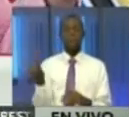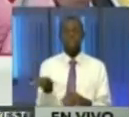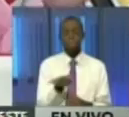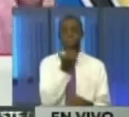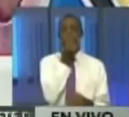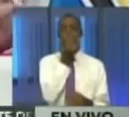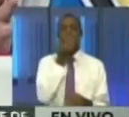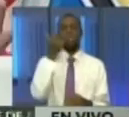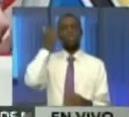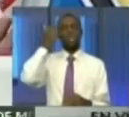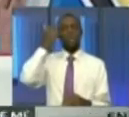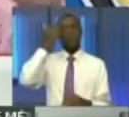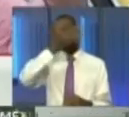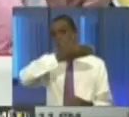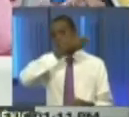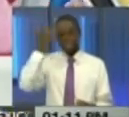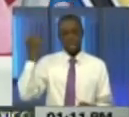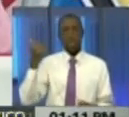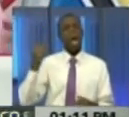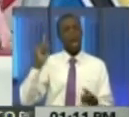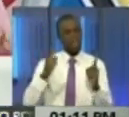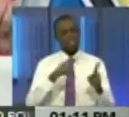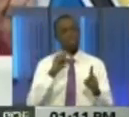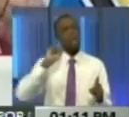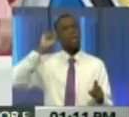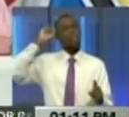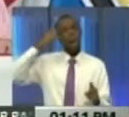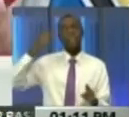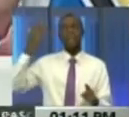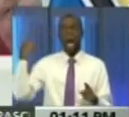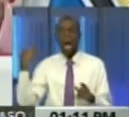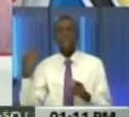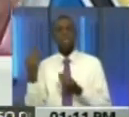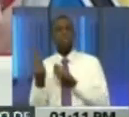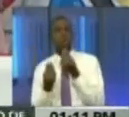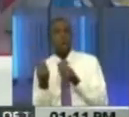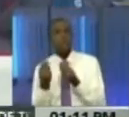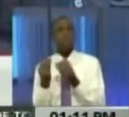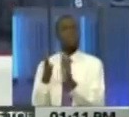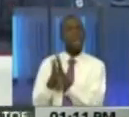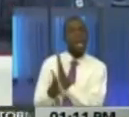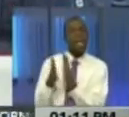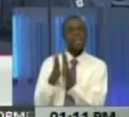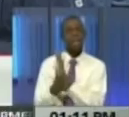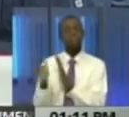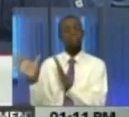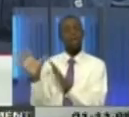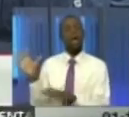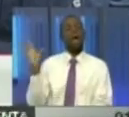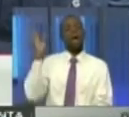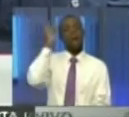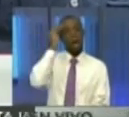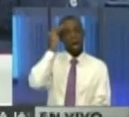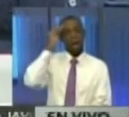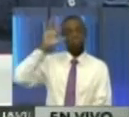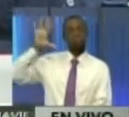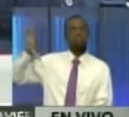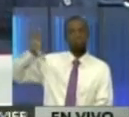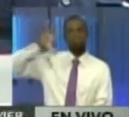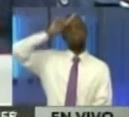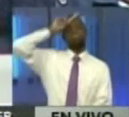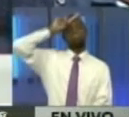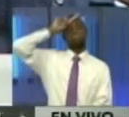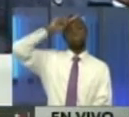que lo tengamos, de vez en cuando lo recordamos, qué fue lo que pasamos, cómo lo hicimos, porque de eso aprendimos. Y hemos llegado con